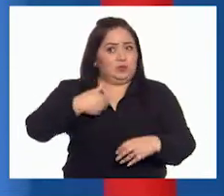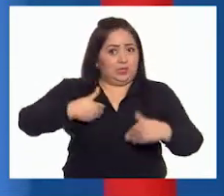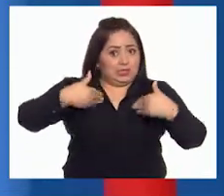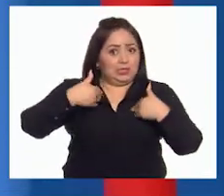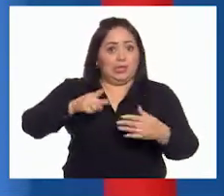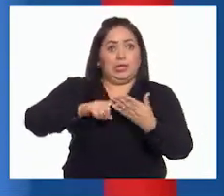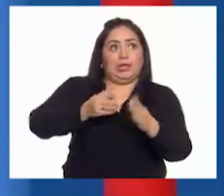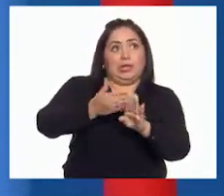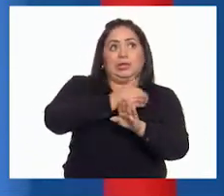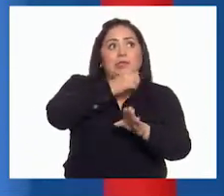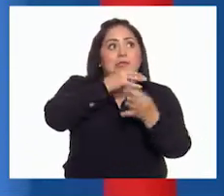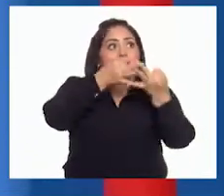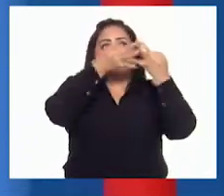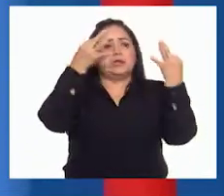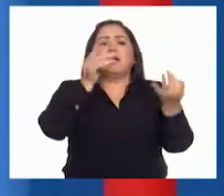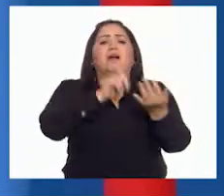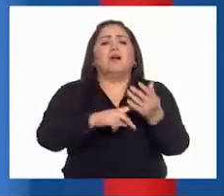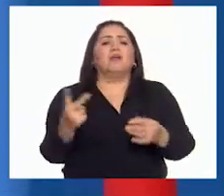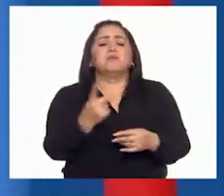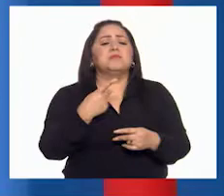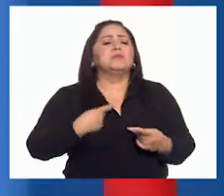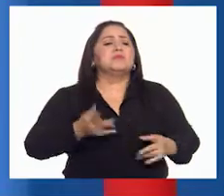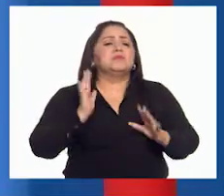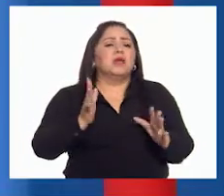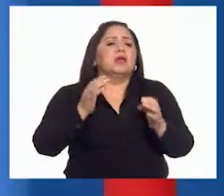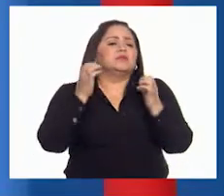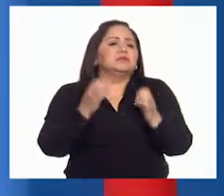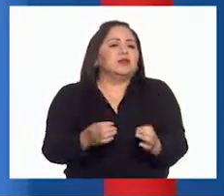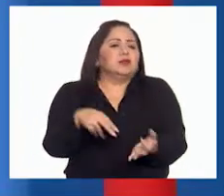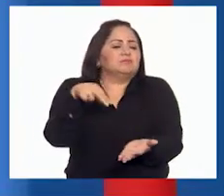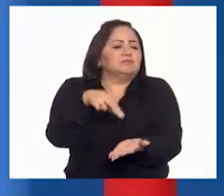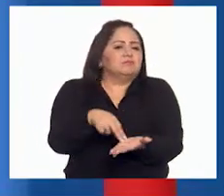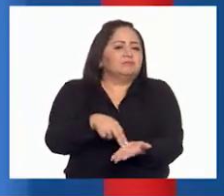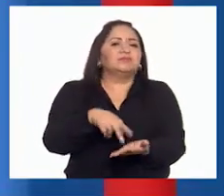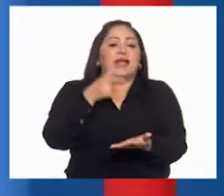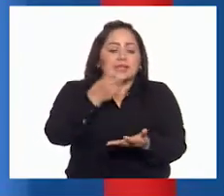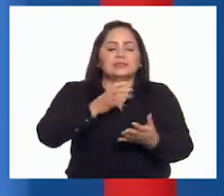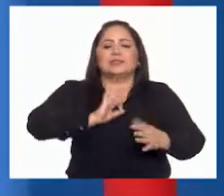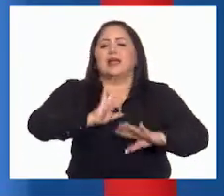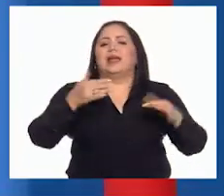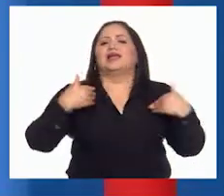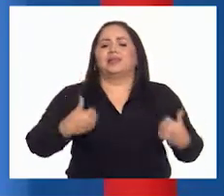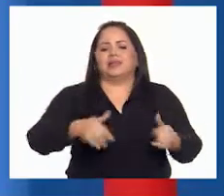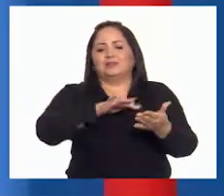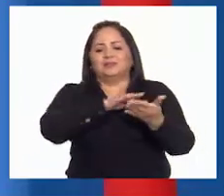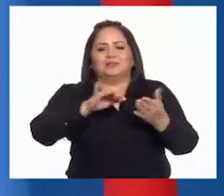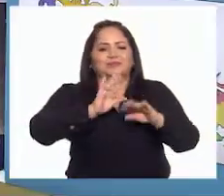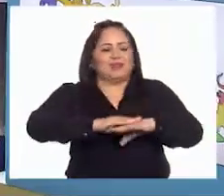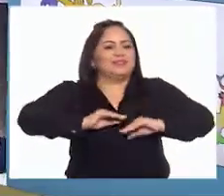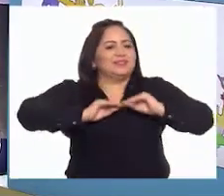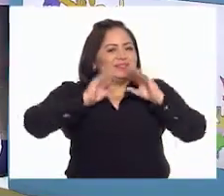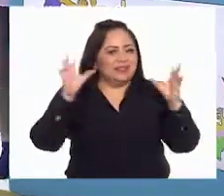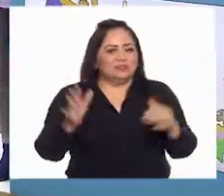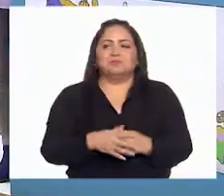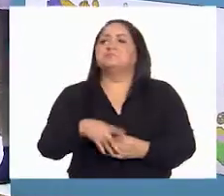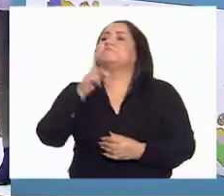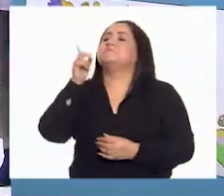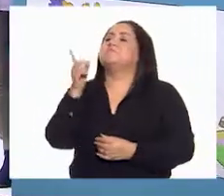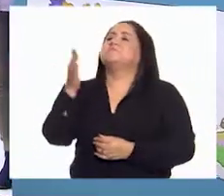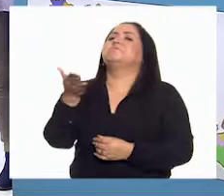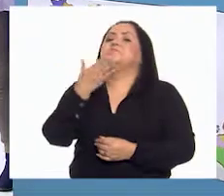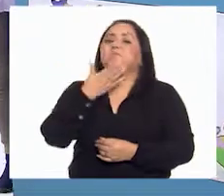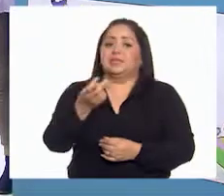aún antes del origen de la Tierra. Y esto último me quedó más claro al leer estrofa por estrofa. Muy bien,